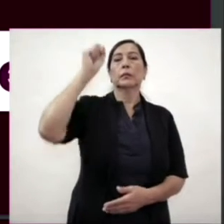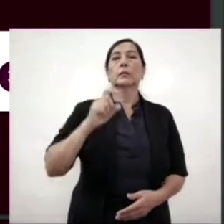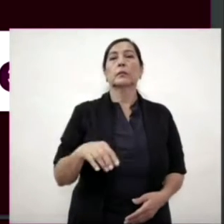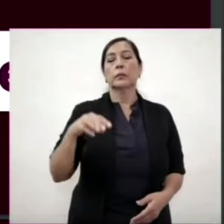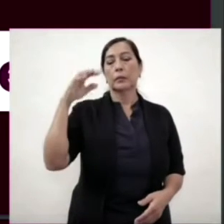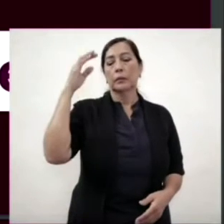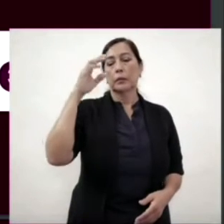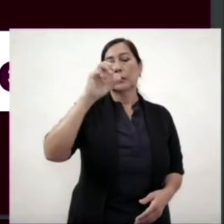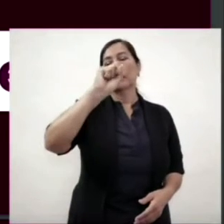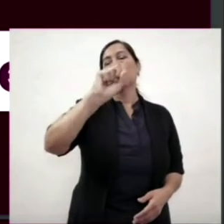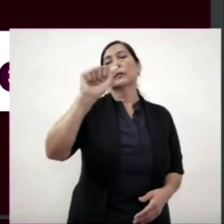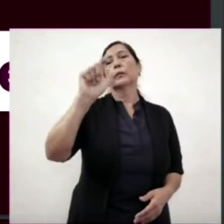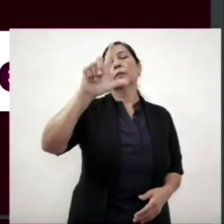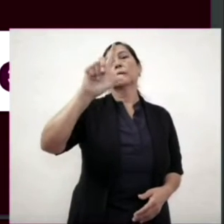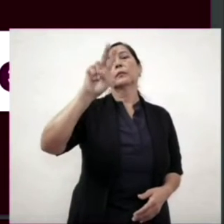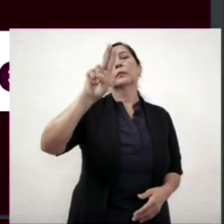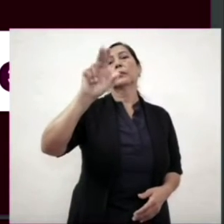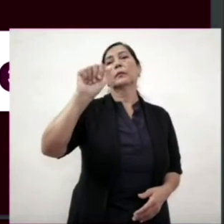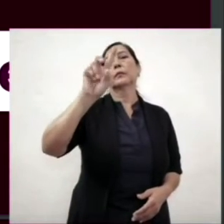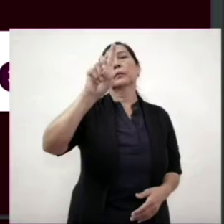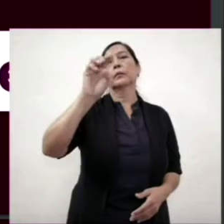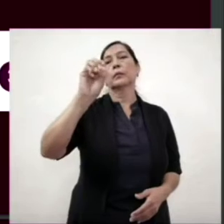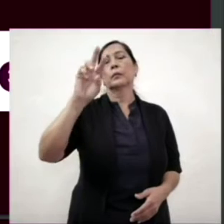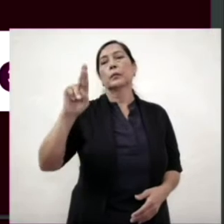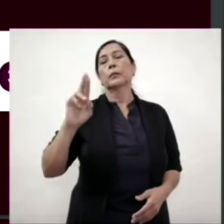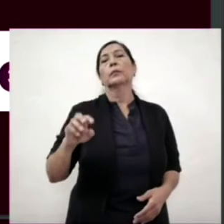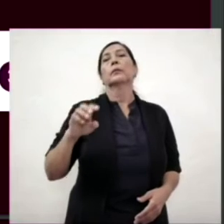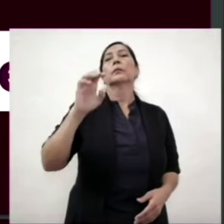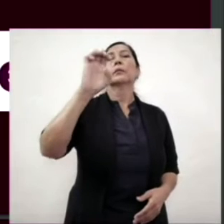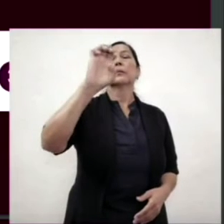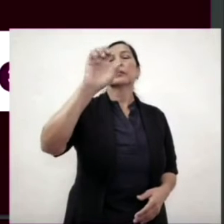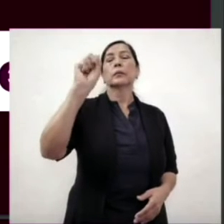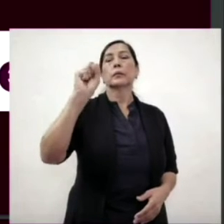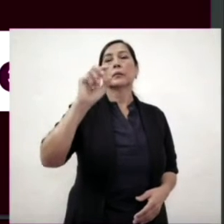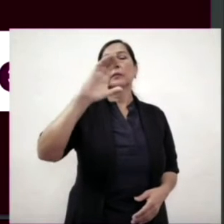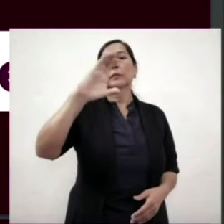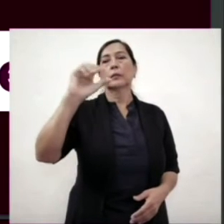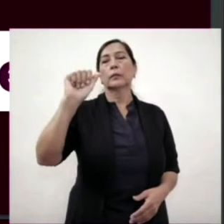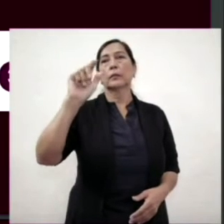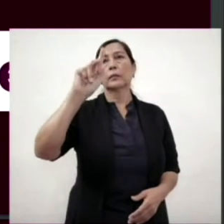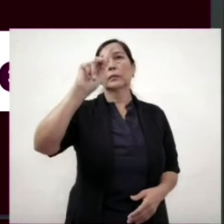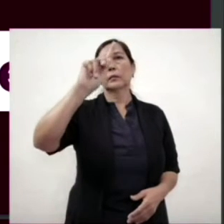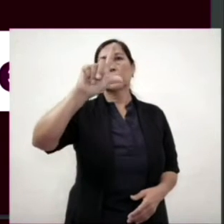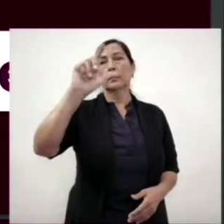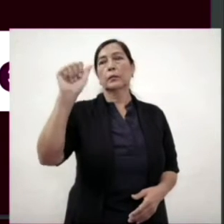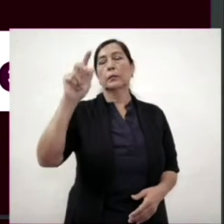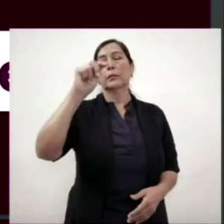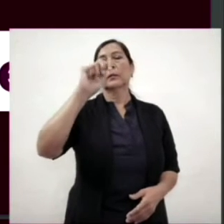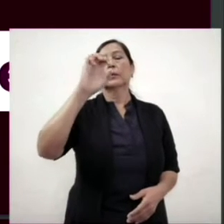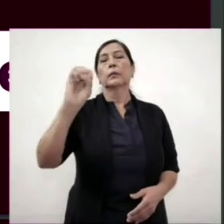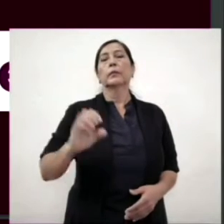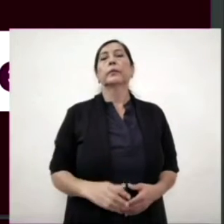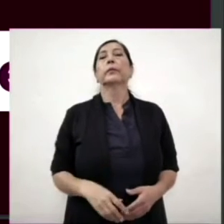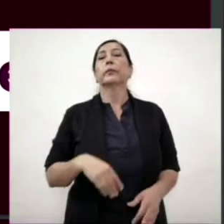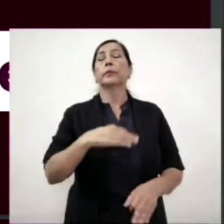Escalante, Tarímbaro y Zitácuaro. Y la inversión destinada a este grupo de municipios es de